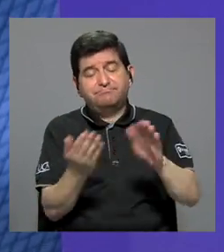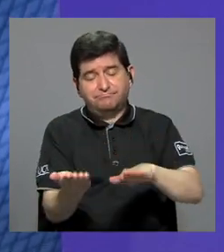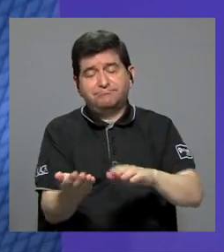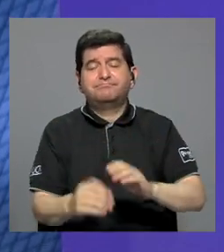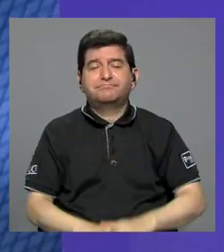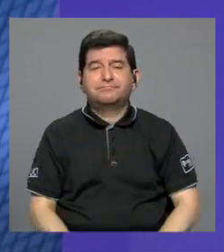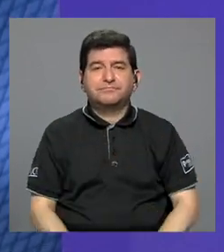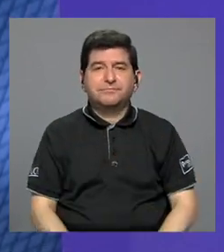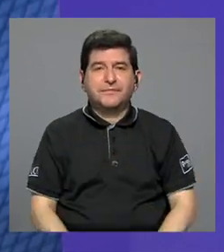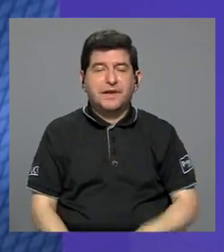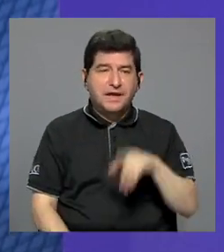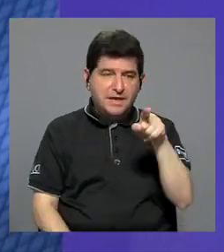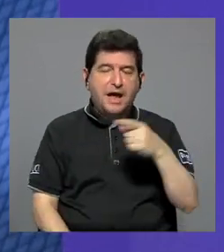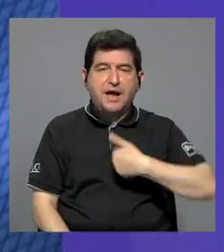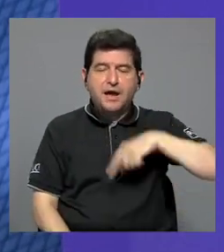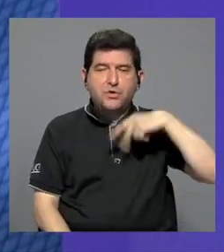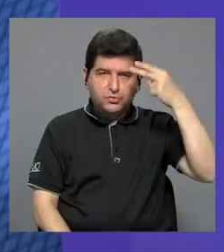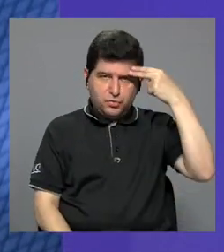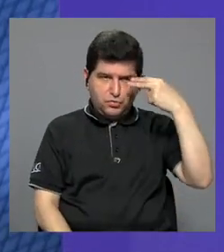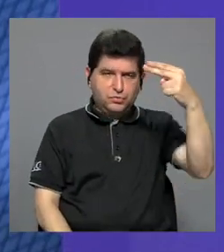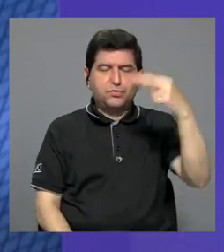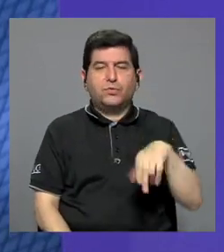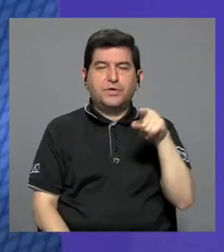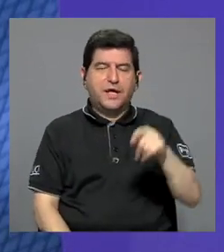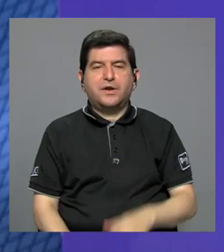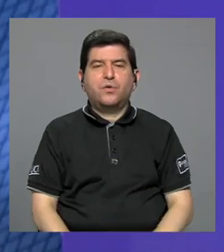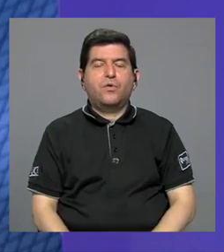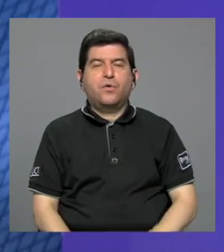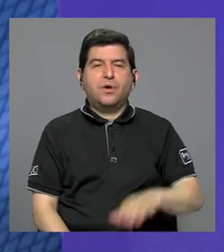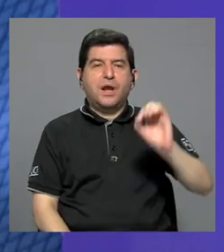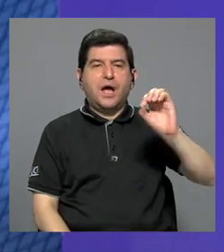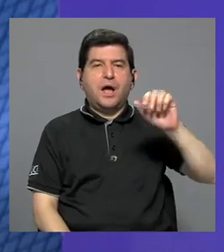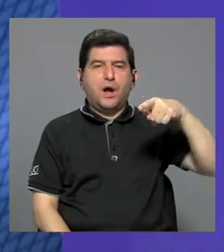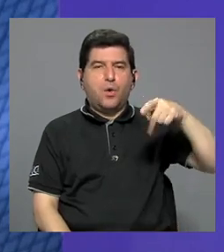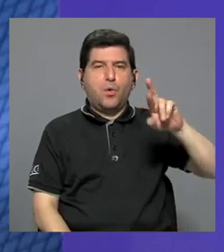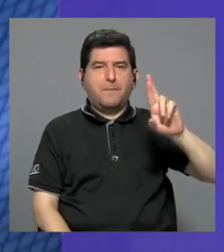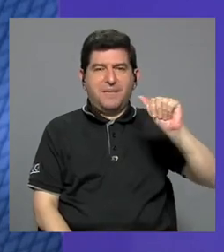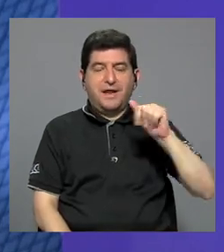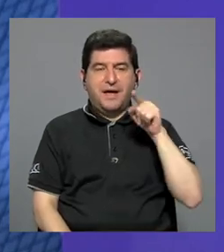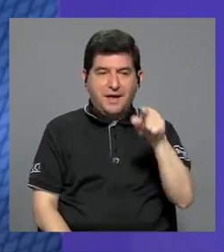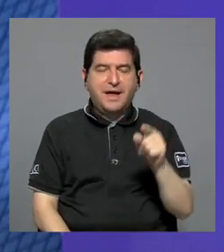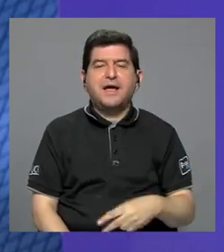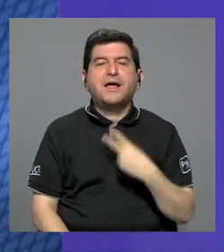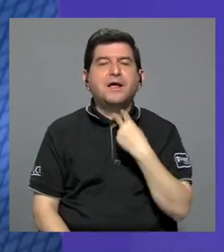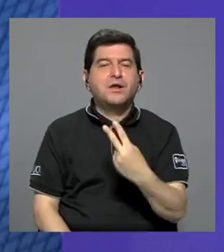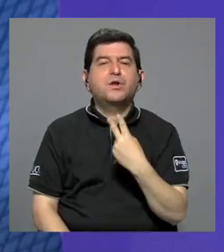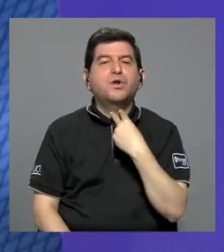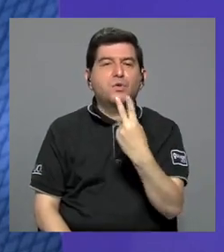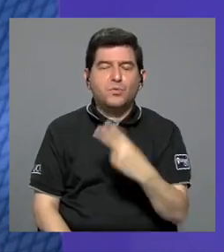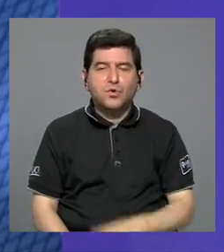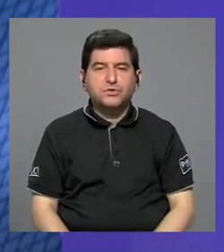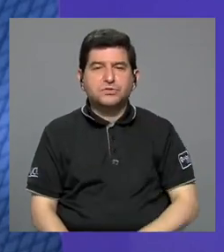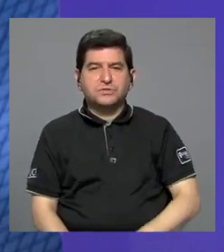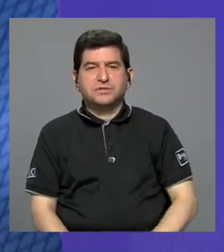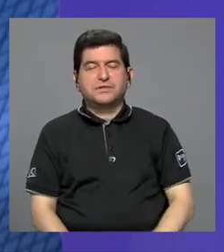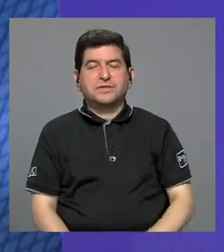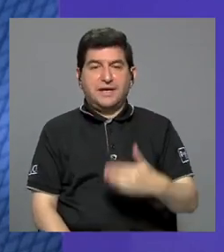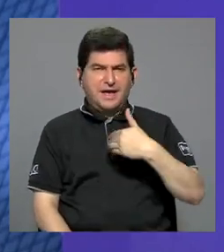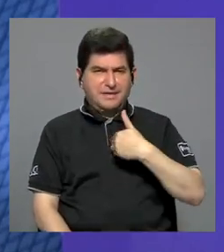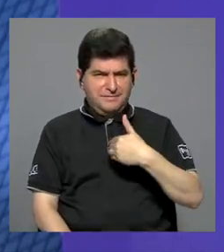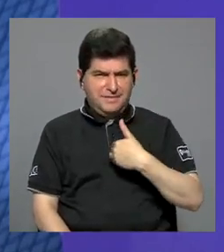nosotros, y a quien le vamos a hacer un homenaje con esta ópera, de que él nos hiciera la voz de Juan